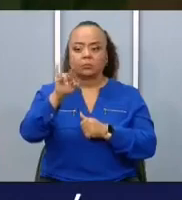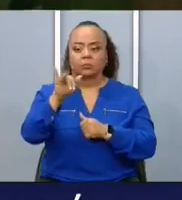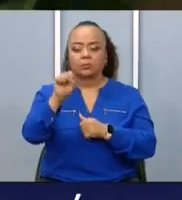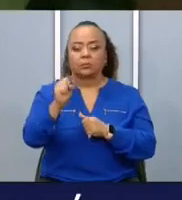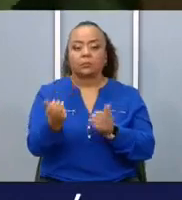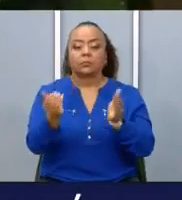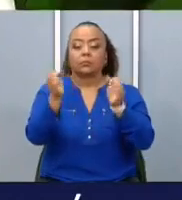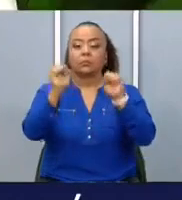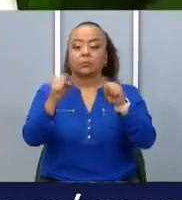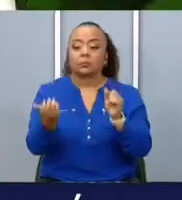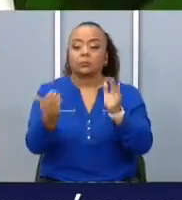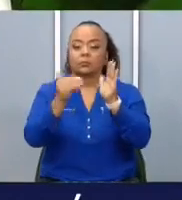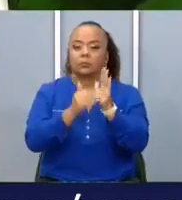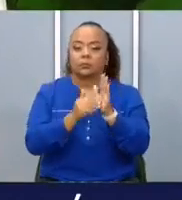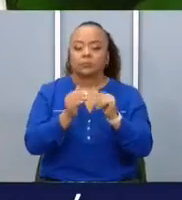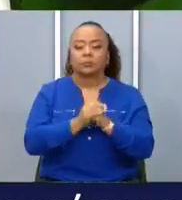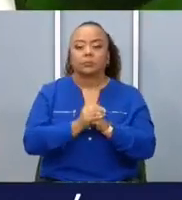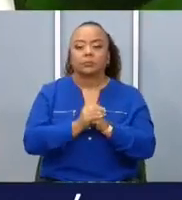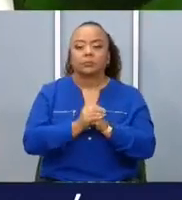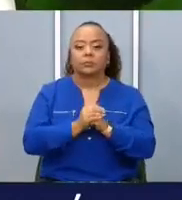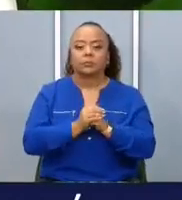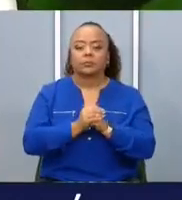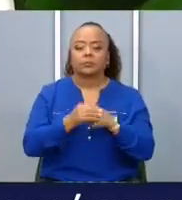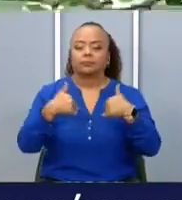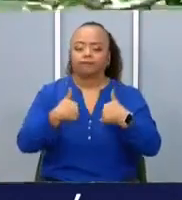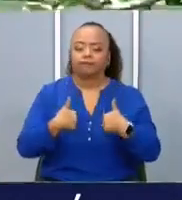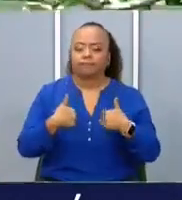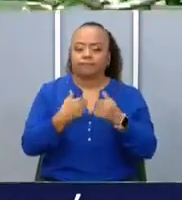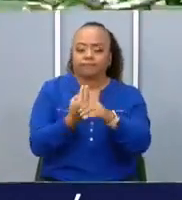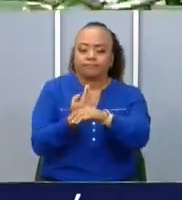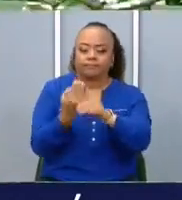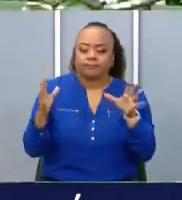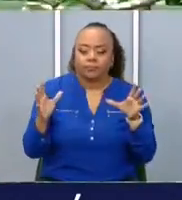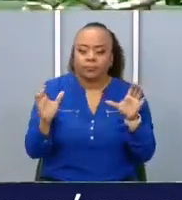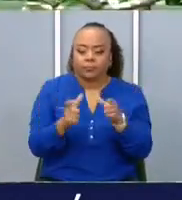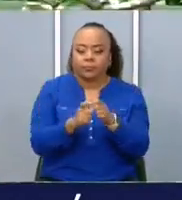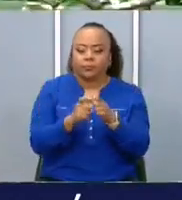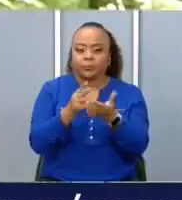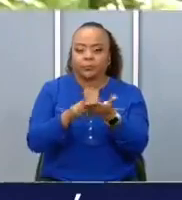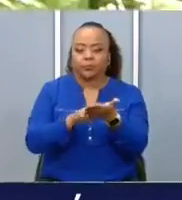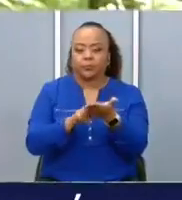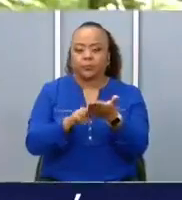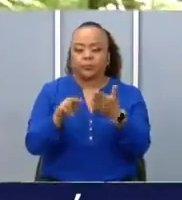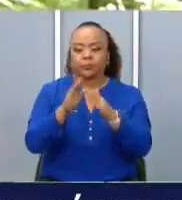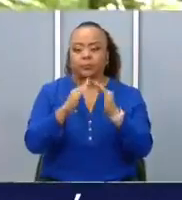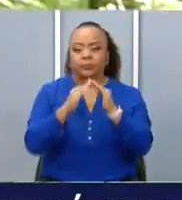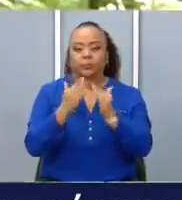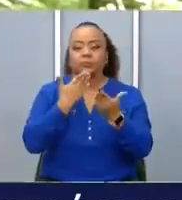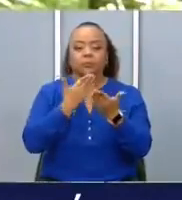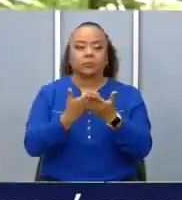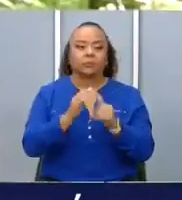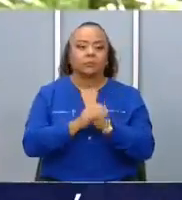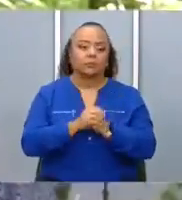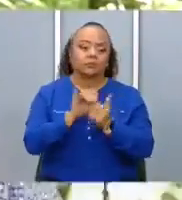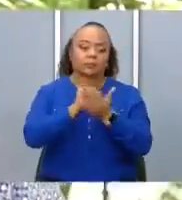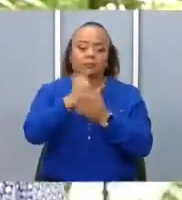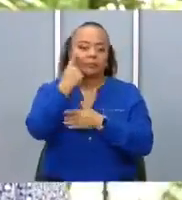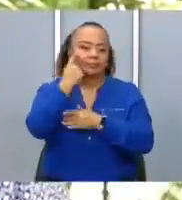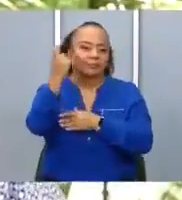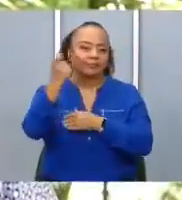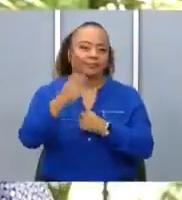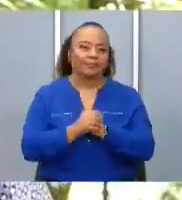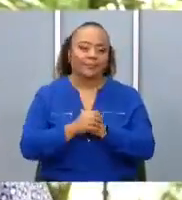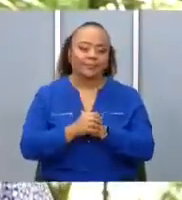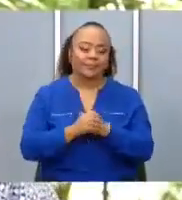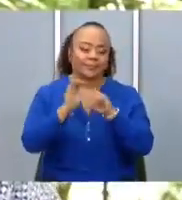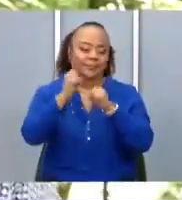devolver su hábitat a una fauna que ha ido perdiendo las zonas verdes en la ciudad bueno Esto soñar